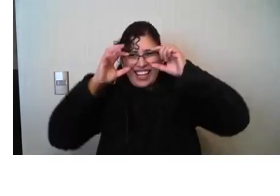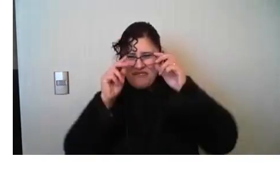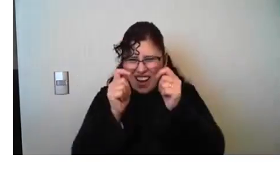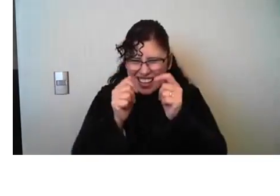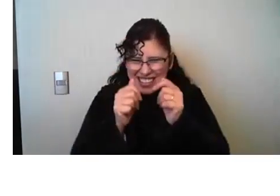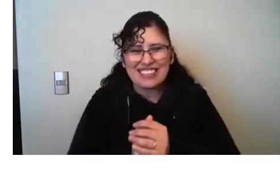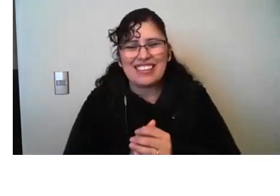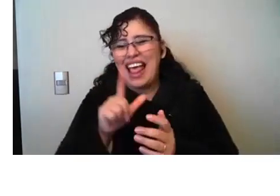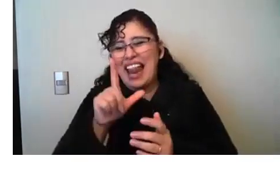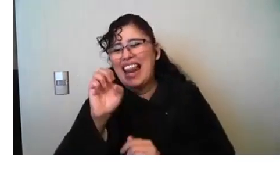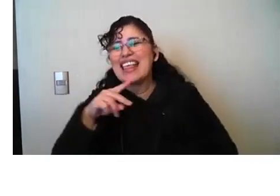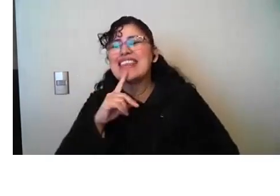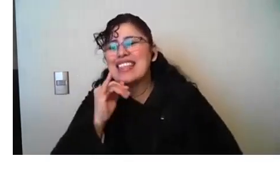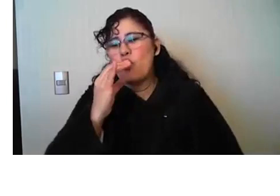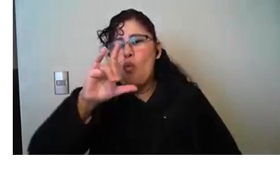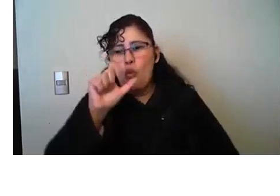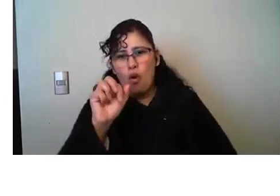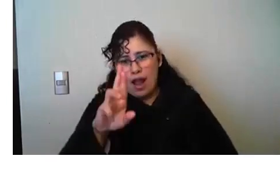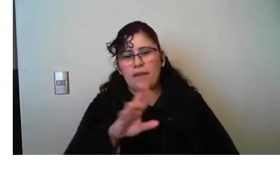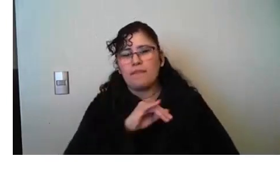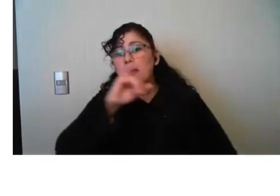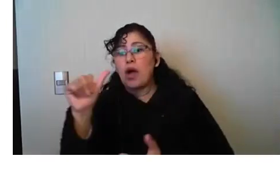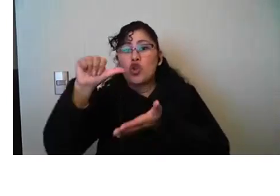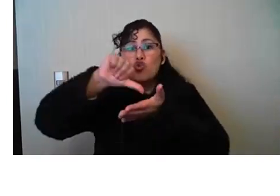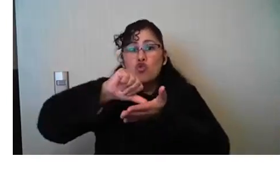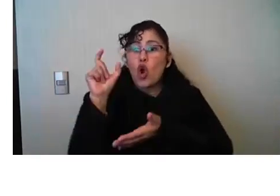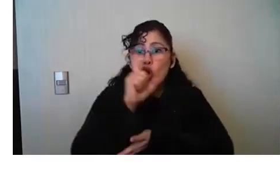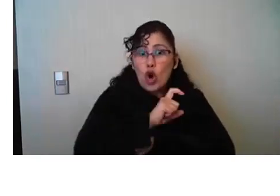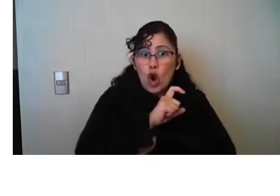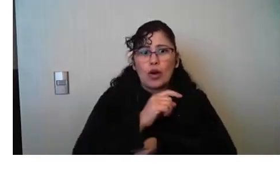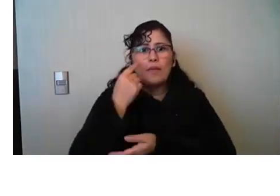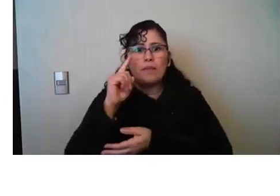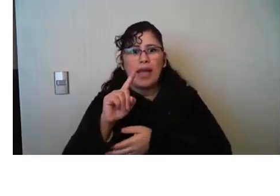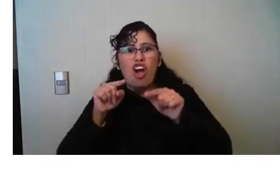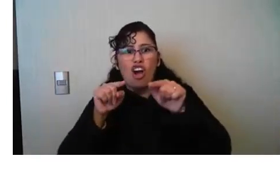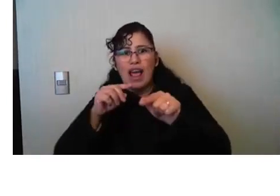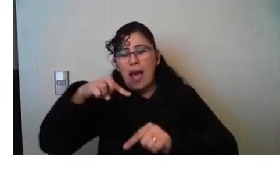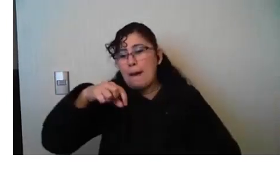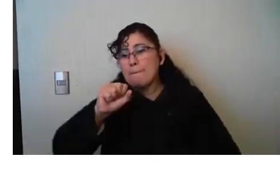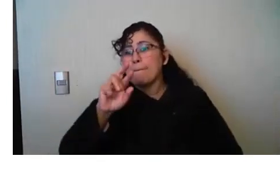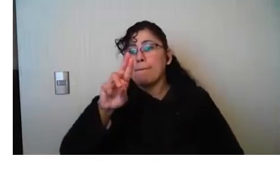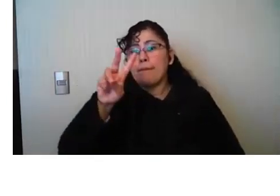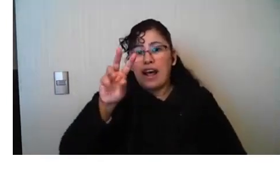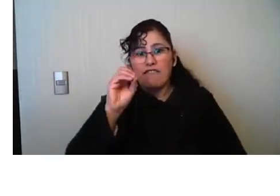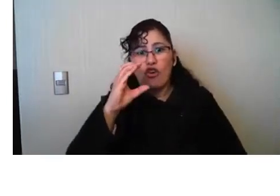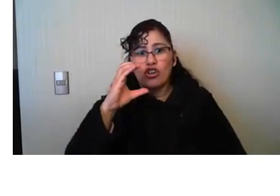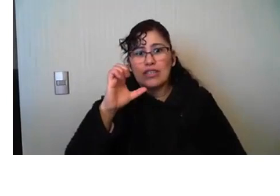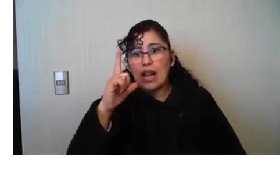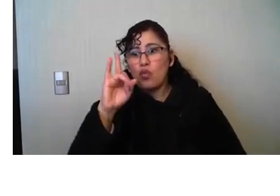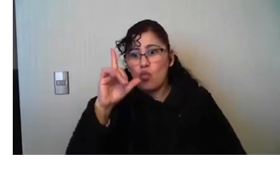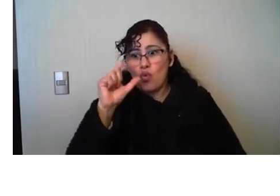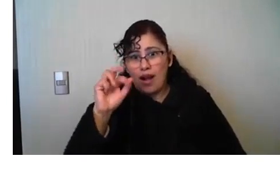Luego tenemos nuevamente el núcleo rojo, pero esta vez en la porción parvocelular. Recuerden que esto es una conexión de la corteza más